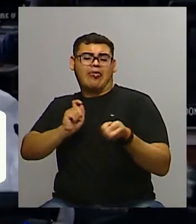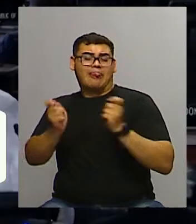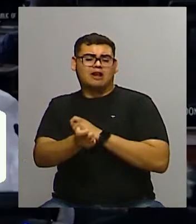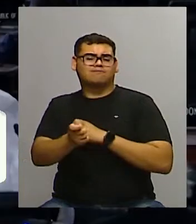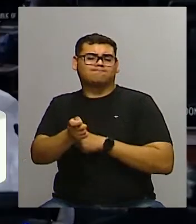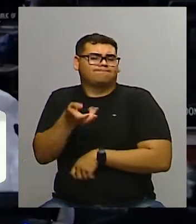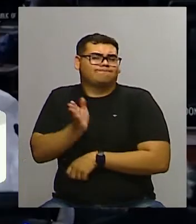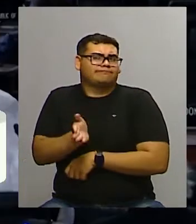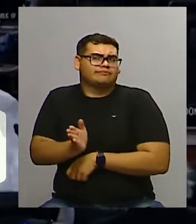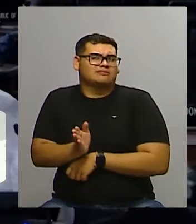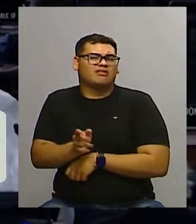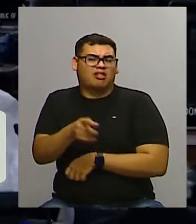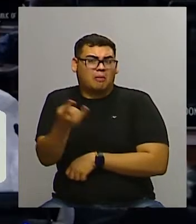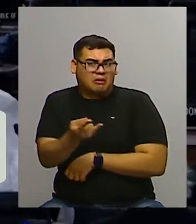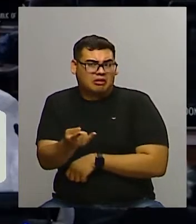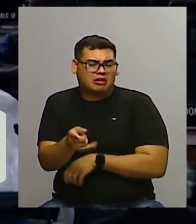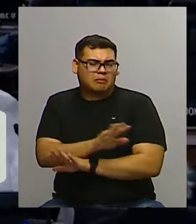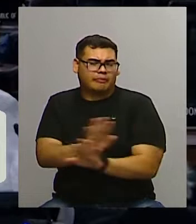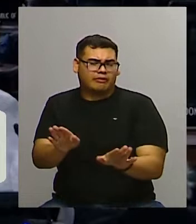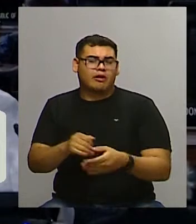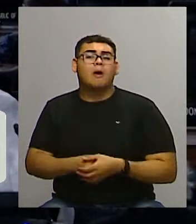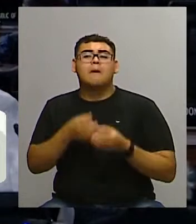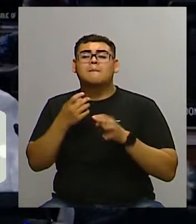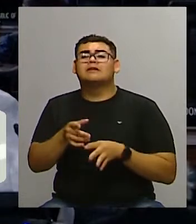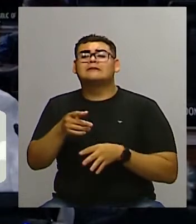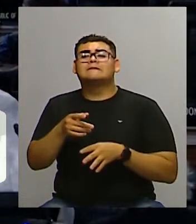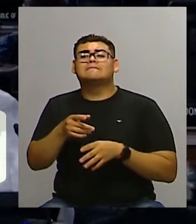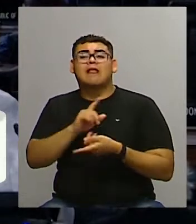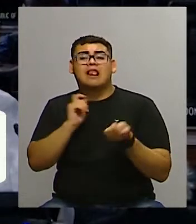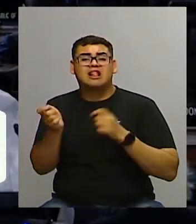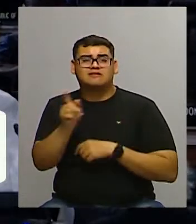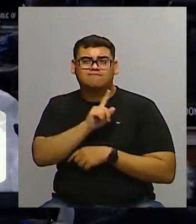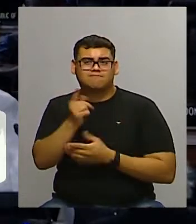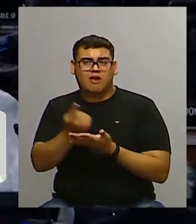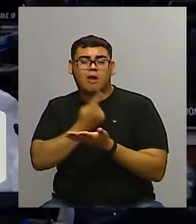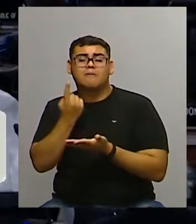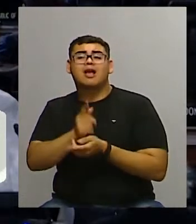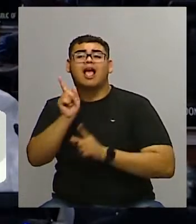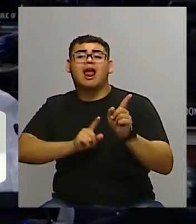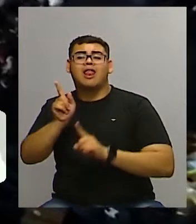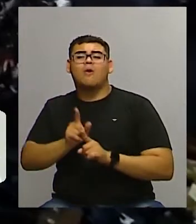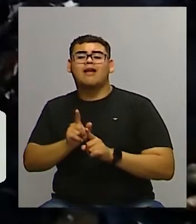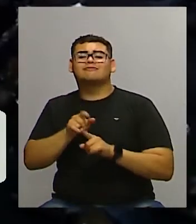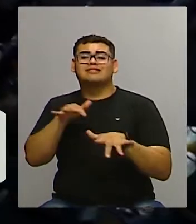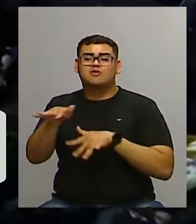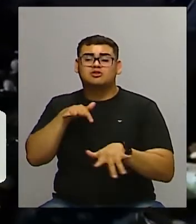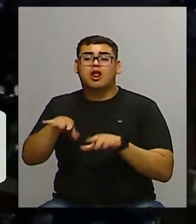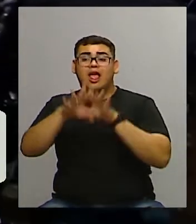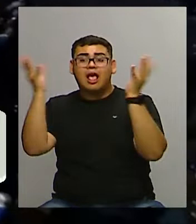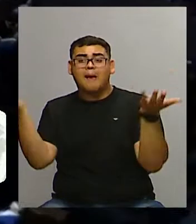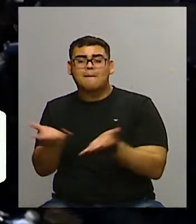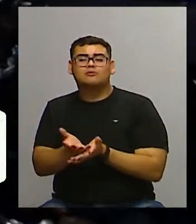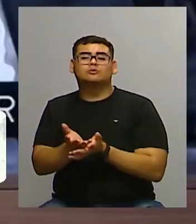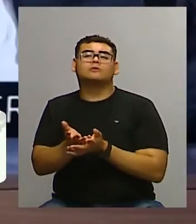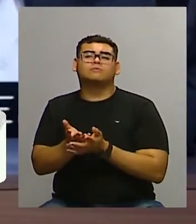hay que mitigar mucho para adaptarse menos, porque se entiende que frente a ciertas situaciones que se dan en todo el mundo, en momentos